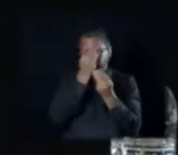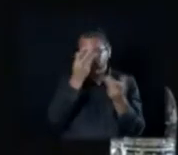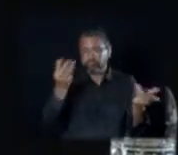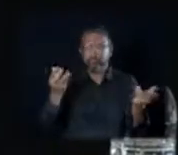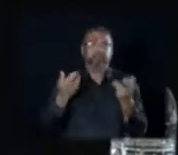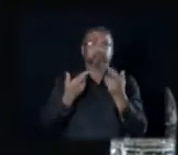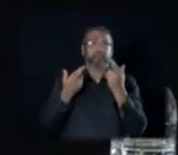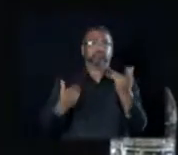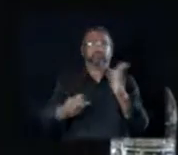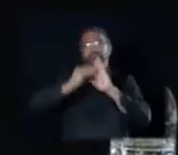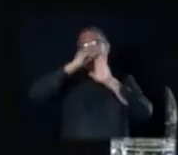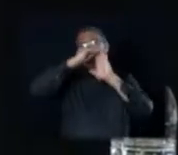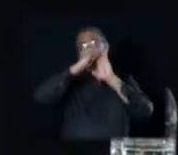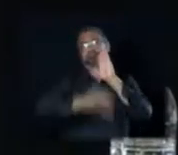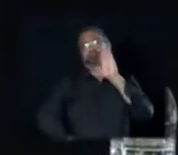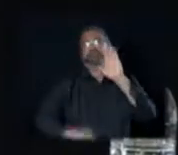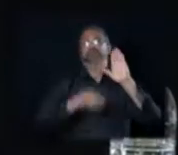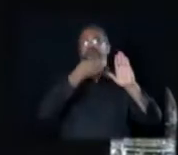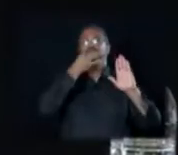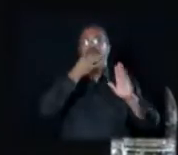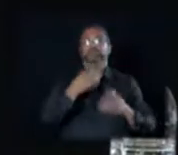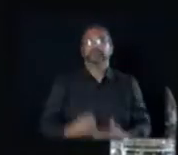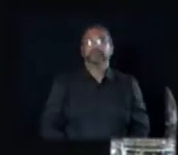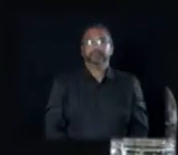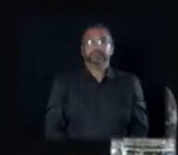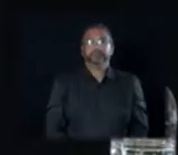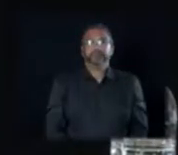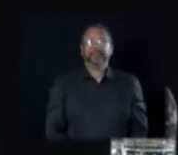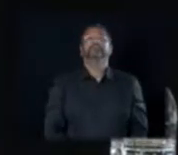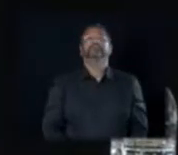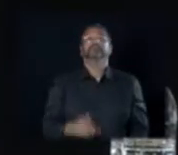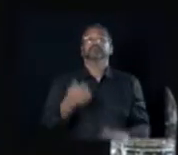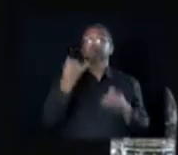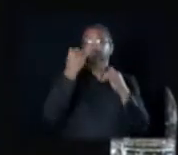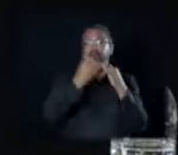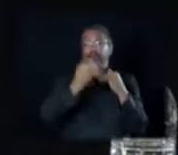sobre todo el equipo del análisis de quienes vamos a escoger pronto.